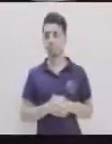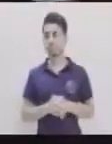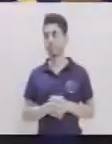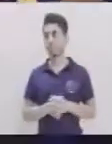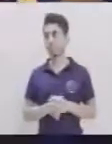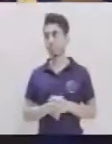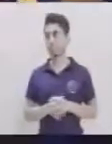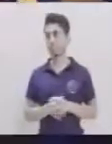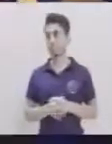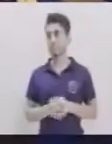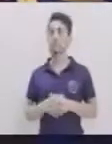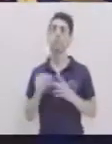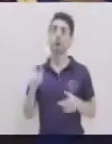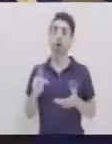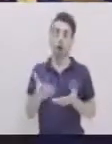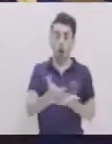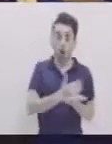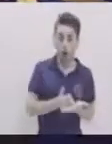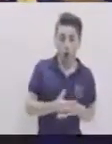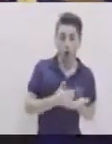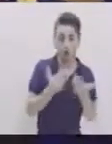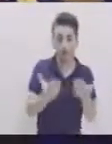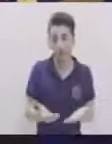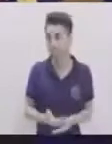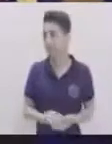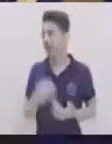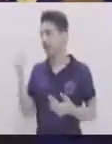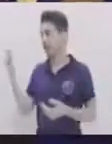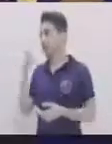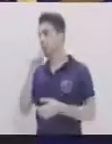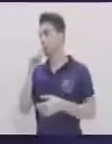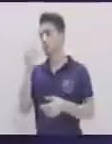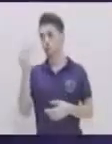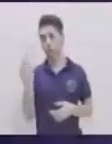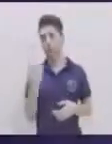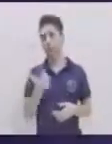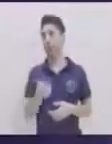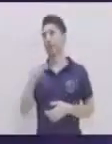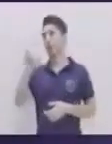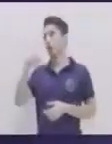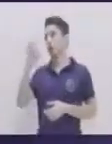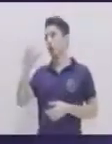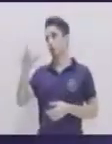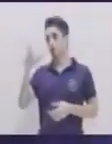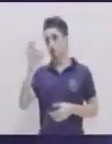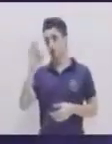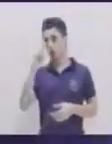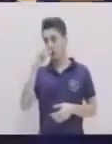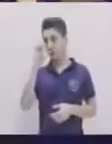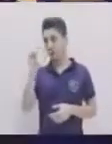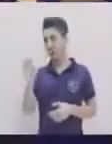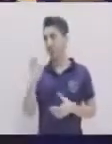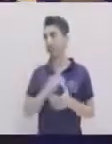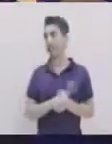Tlaguk. Y en el caso de las ofrendas, Iti, Yuma,